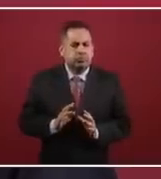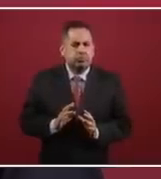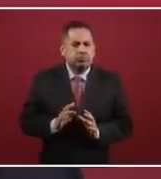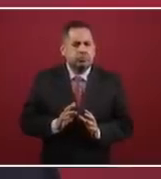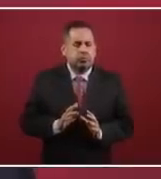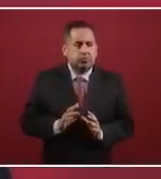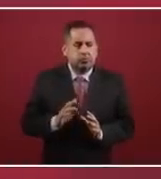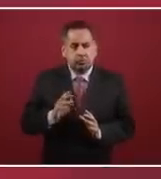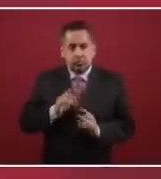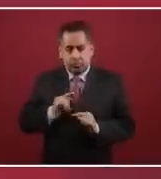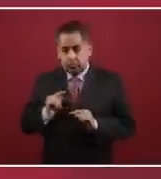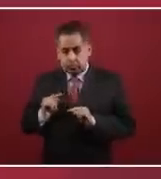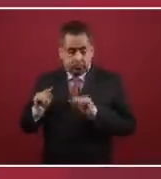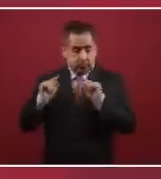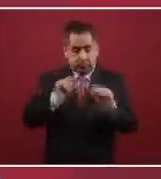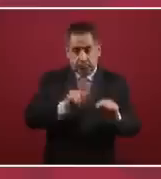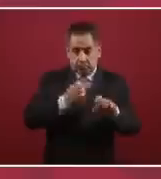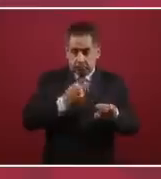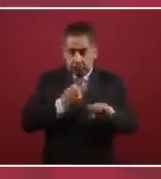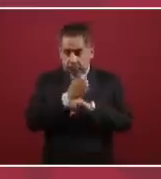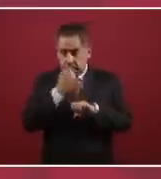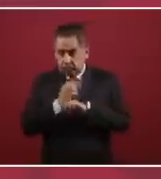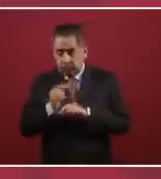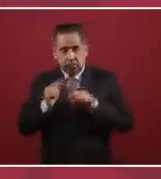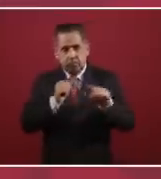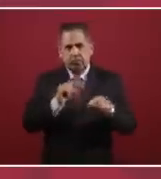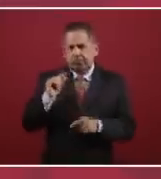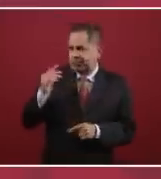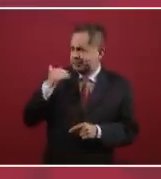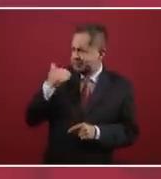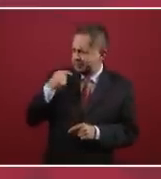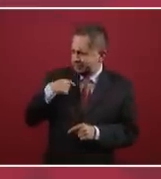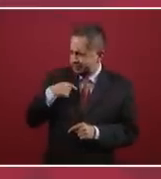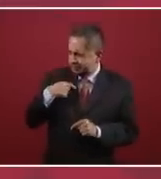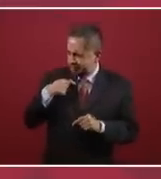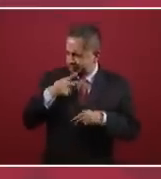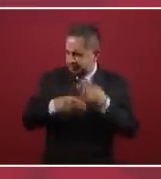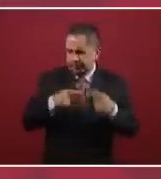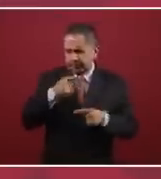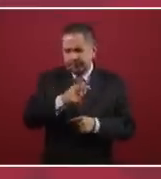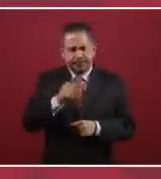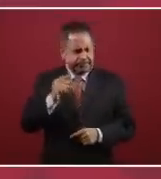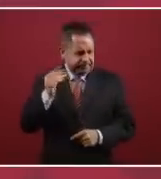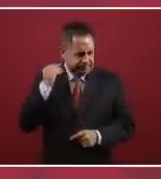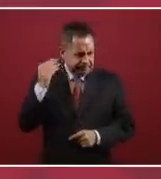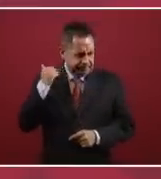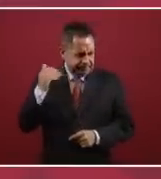cuando vamos a un estado, fuimos hace